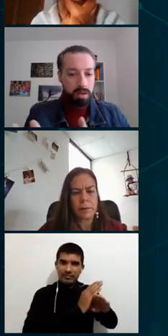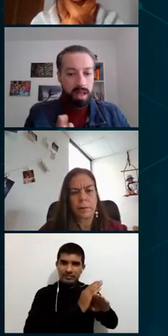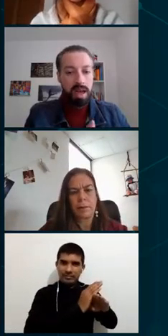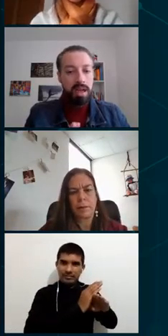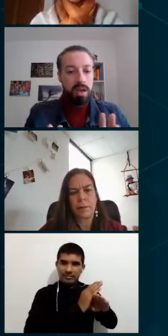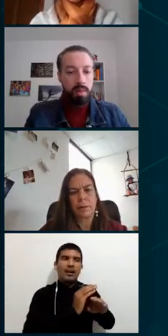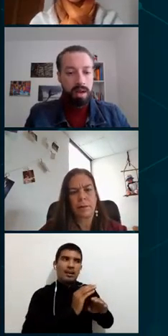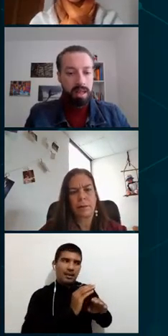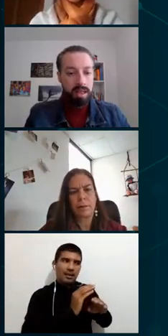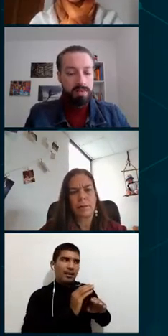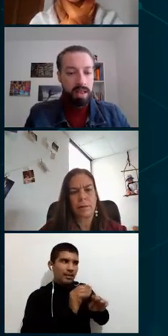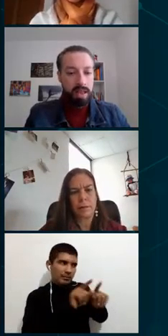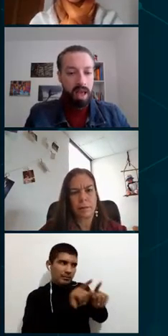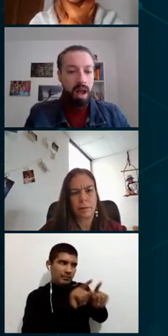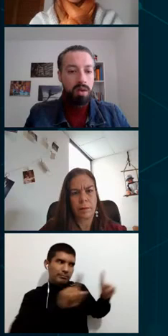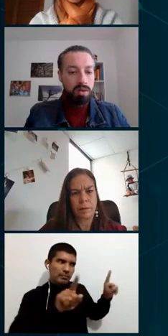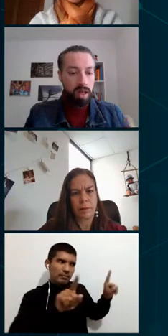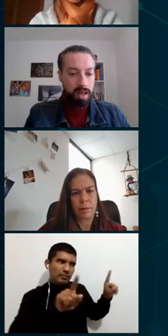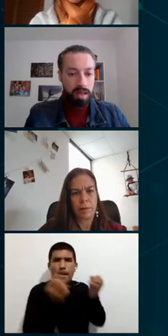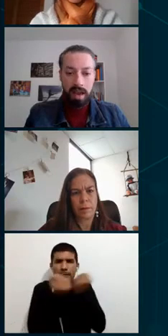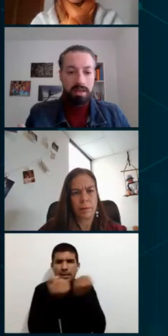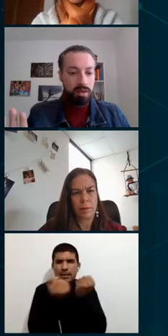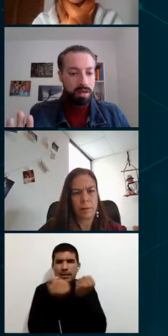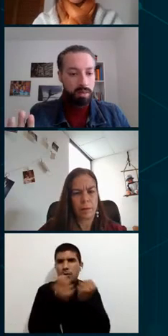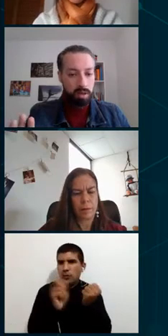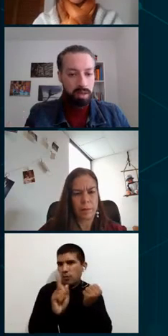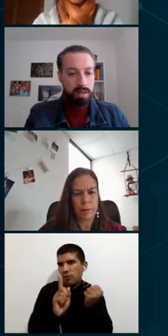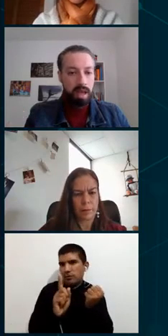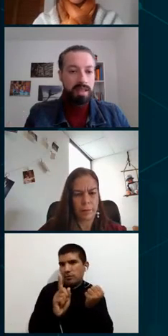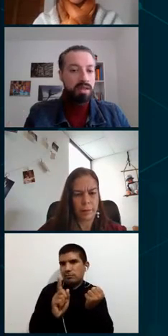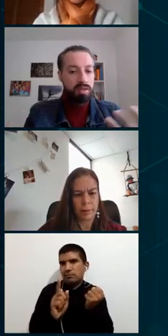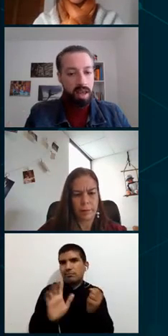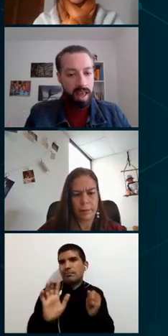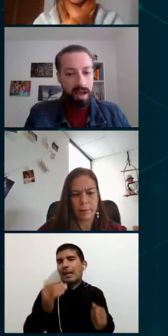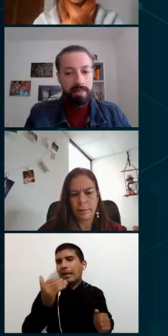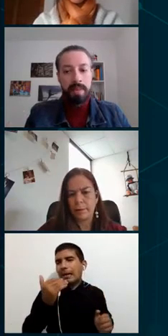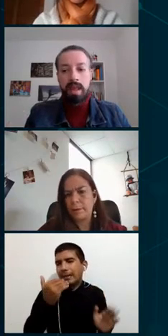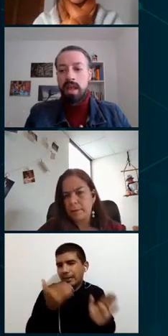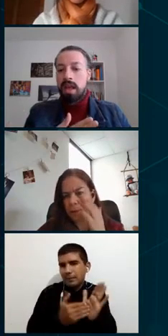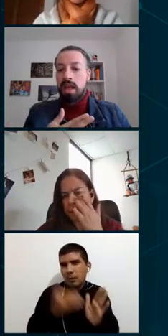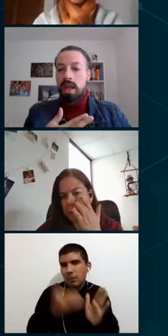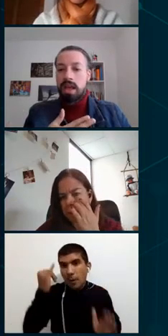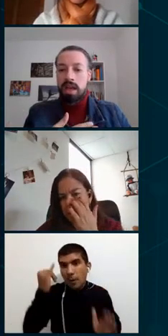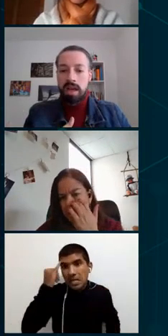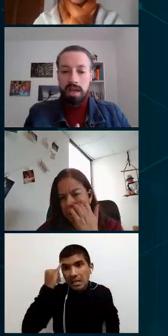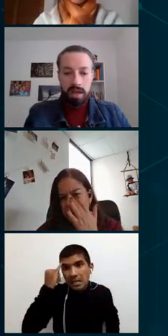alguna forma pues no tengan inconvenientes frente al uso de las zonas comunes. Esa es una idea.